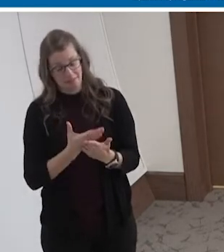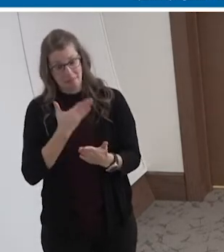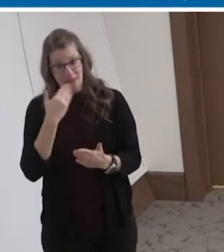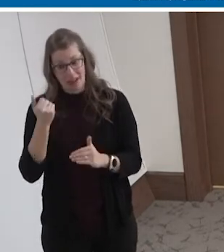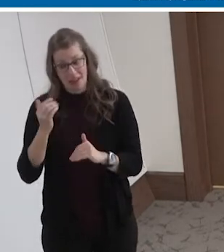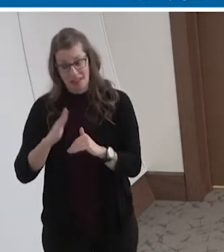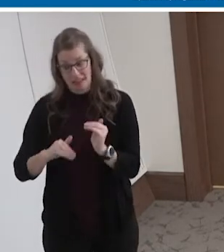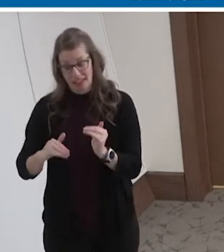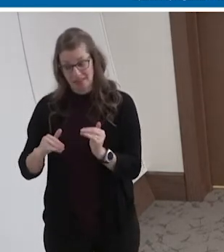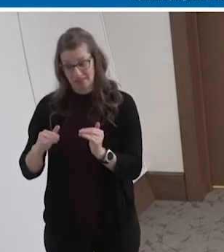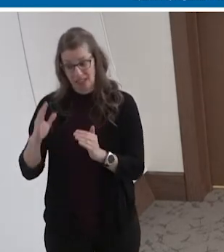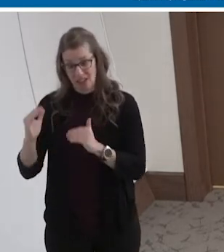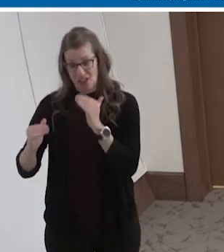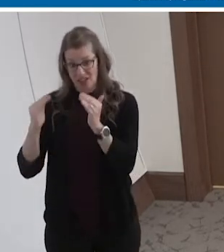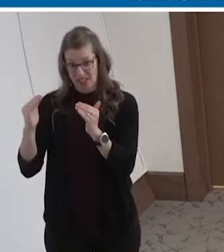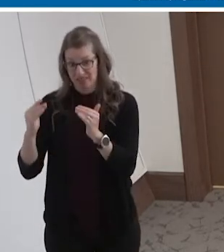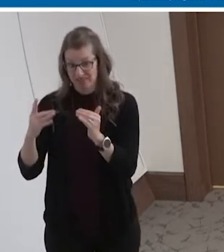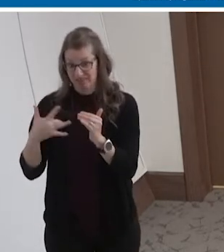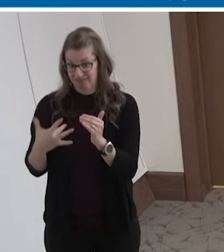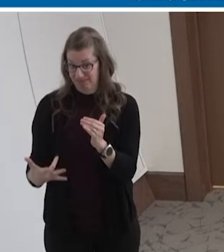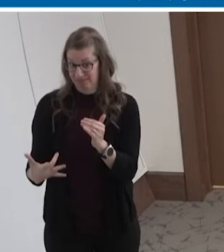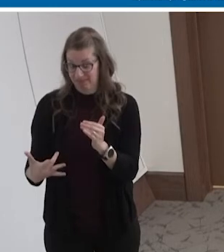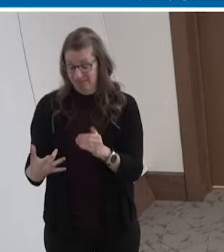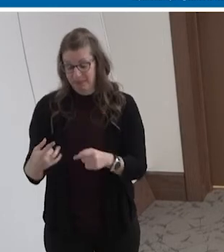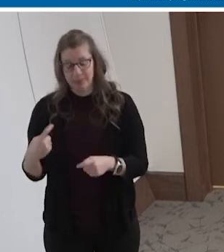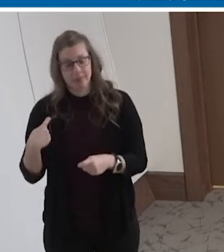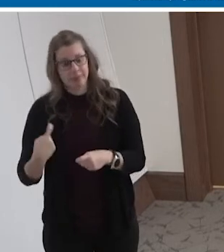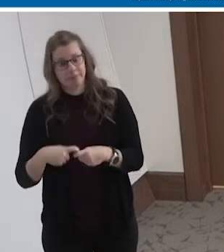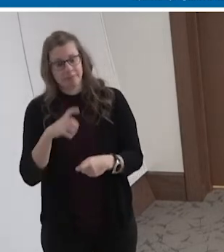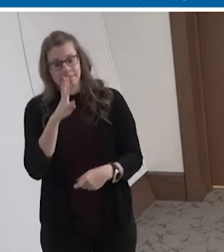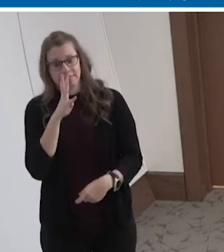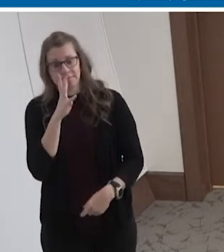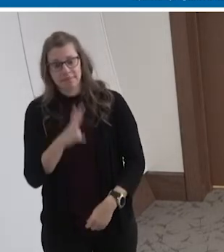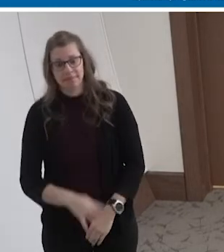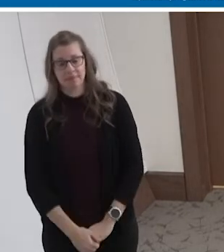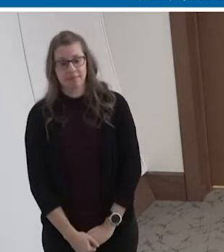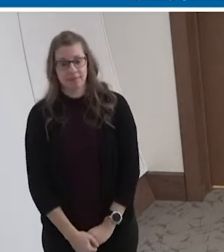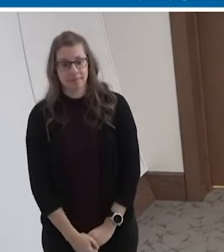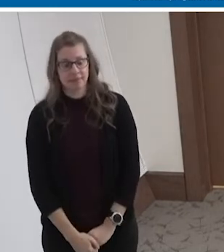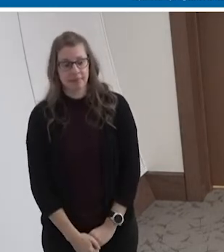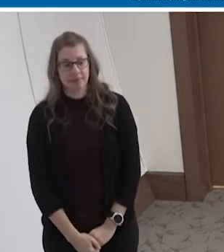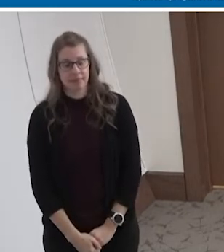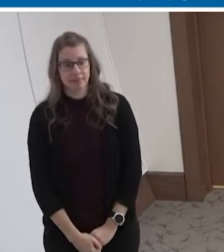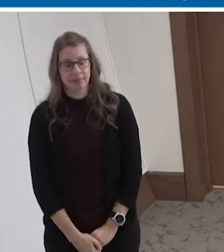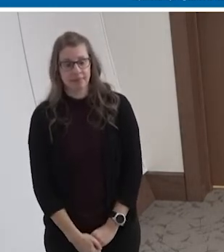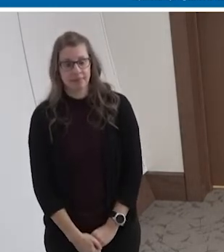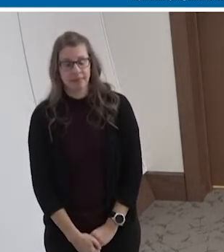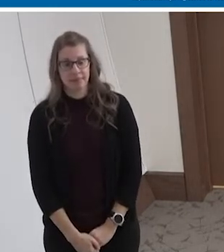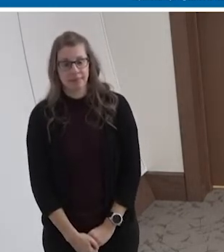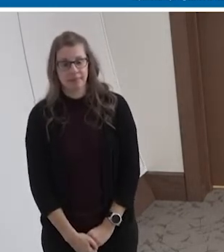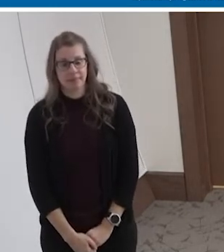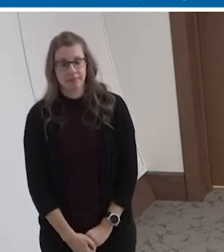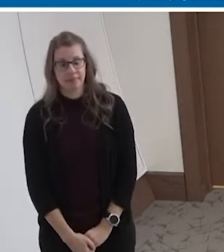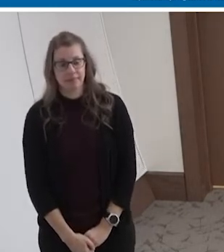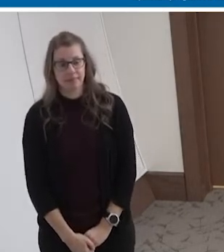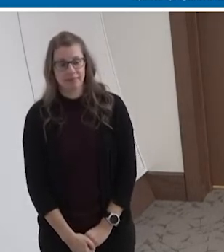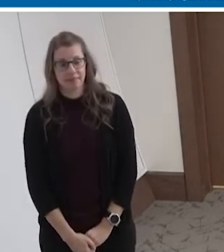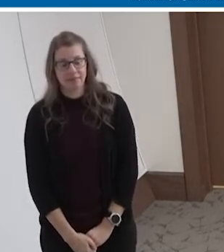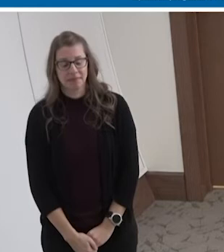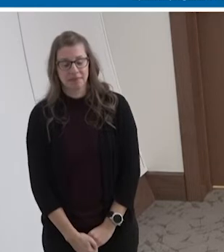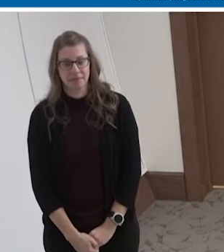than most adults. La verdad es que los niños toleran la vacuna muy bien, incluso mejor que